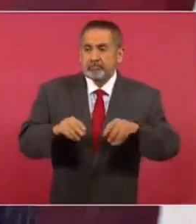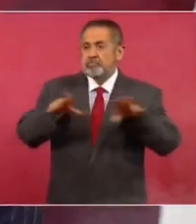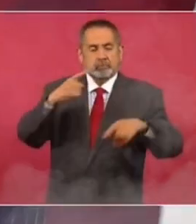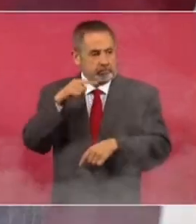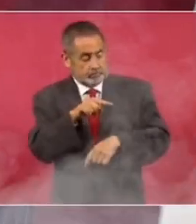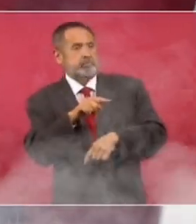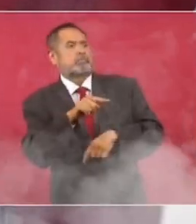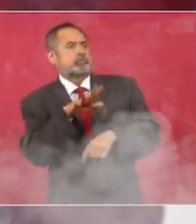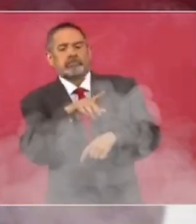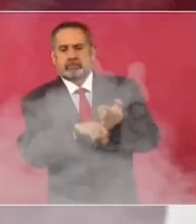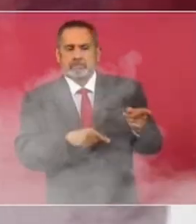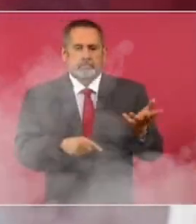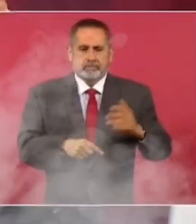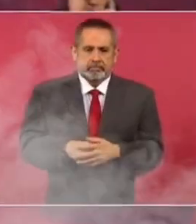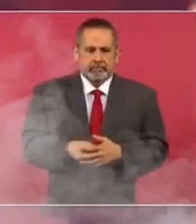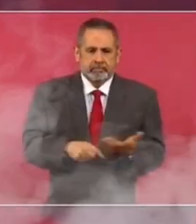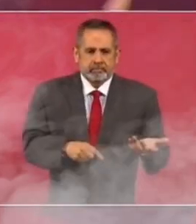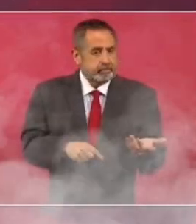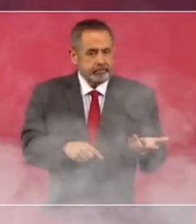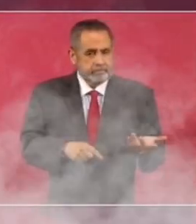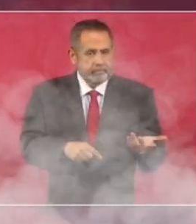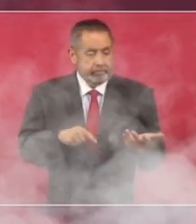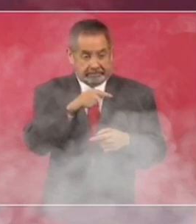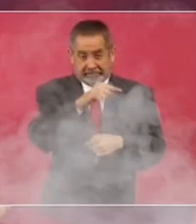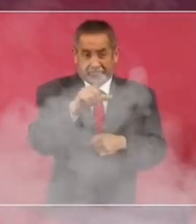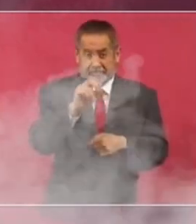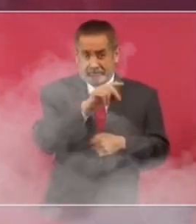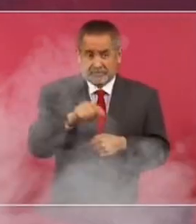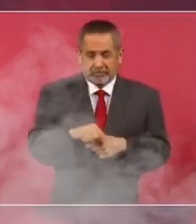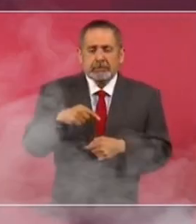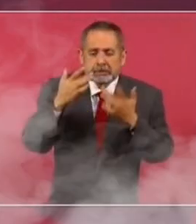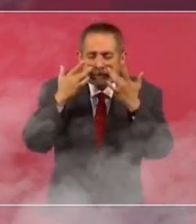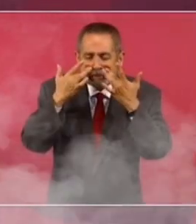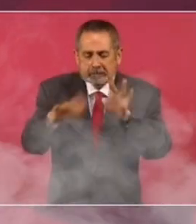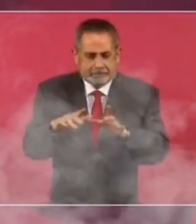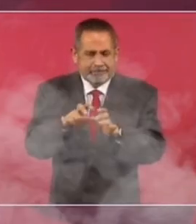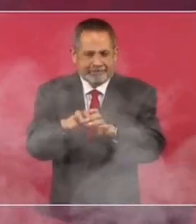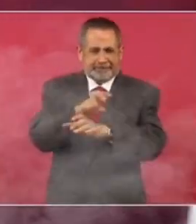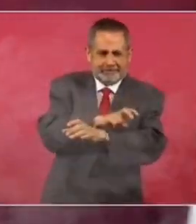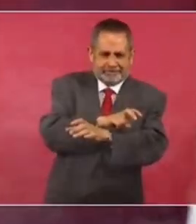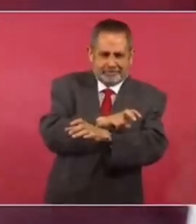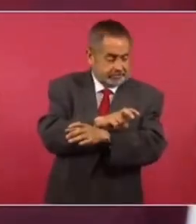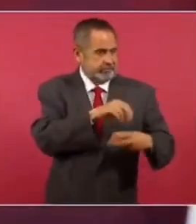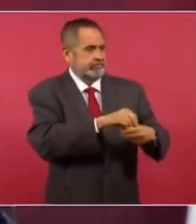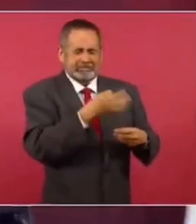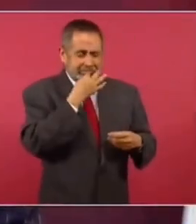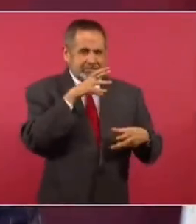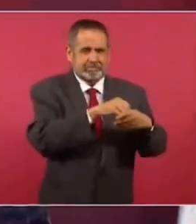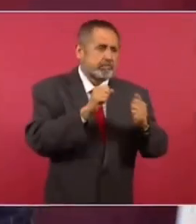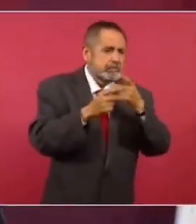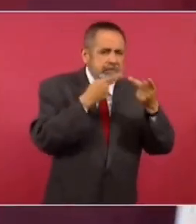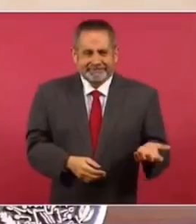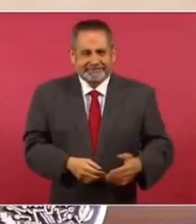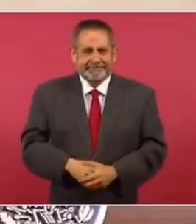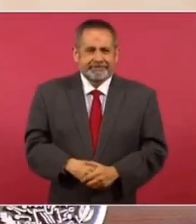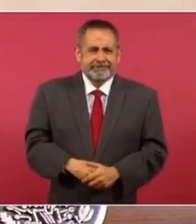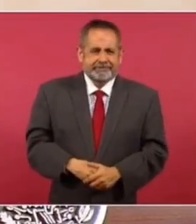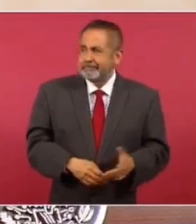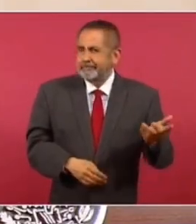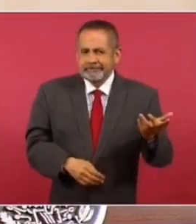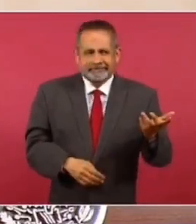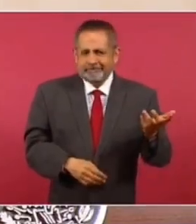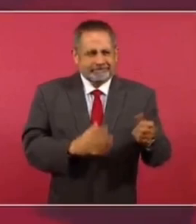notorio, desde que apenas estaba abandonando el cargo y ya estaba de comentarista de Loret de Mola, un